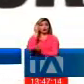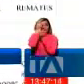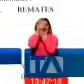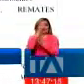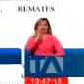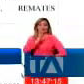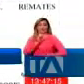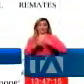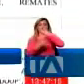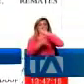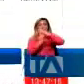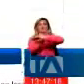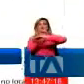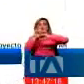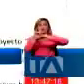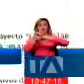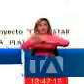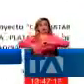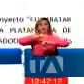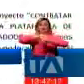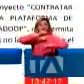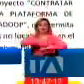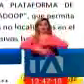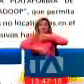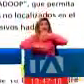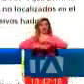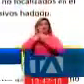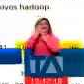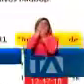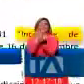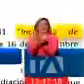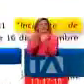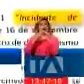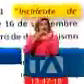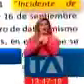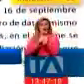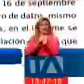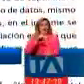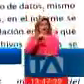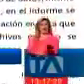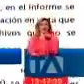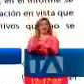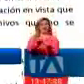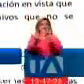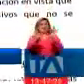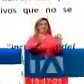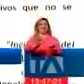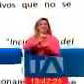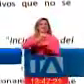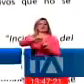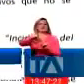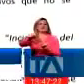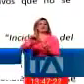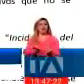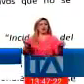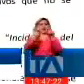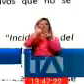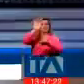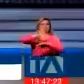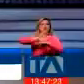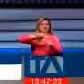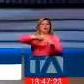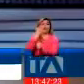de la Subdirección Nacional de Infraestructura reportó un incidente de climatización presentado en el centro de datos